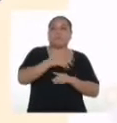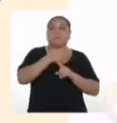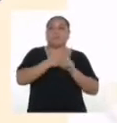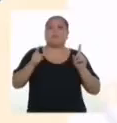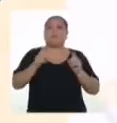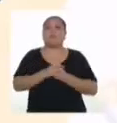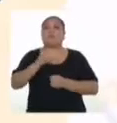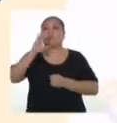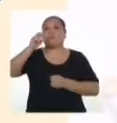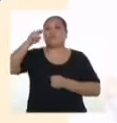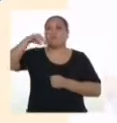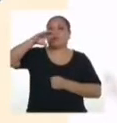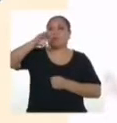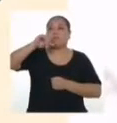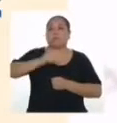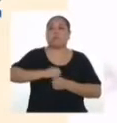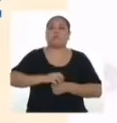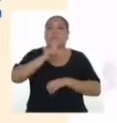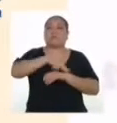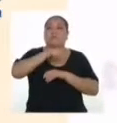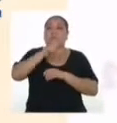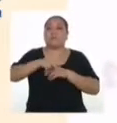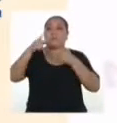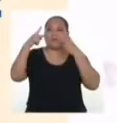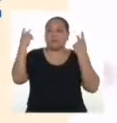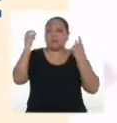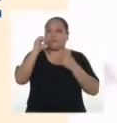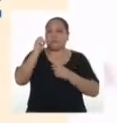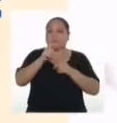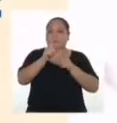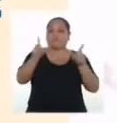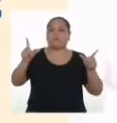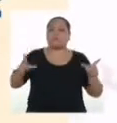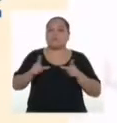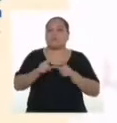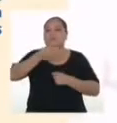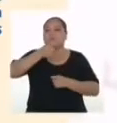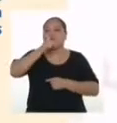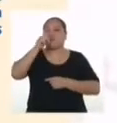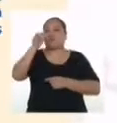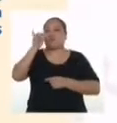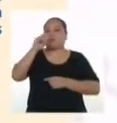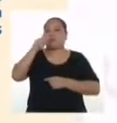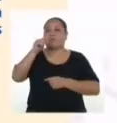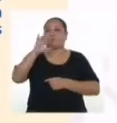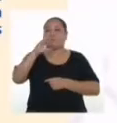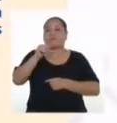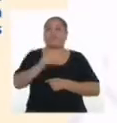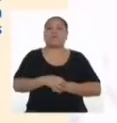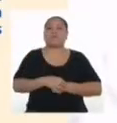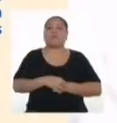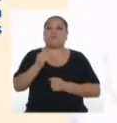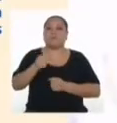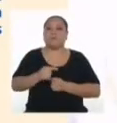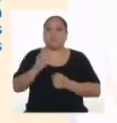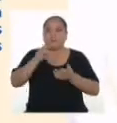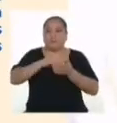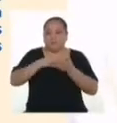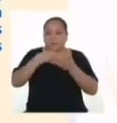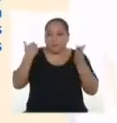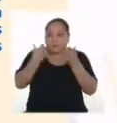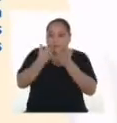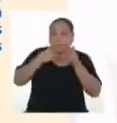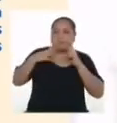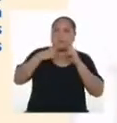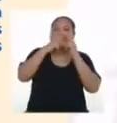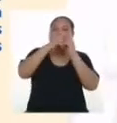En cambio, en las cuencas de la región hidrográfica Amazonas o Titicaca, las concentraciones urbanas más importantes se ubican a orillas de los